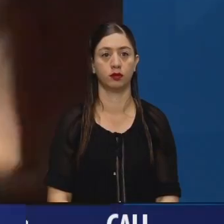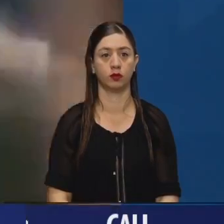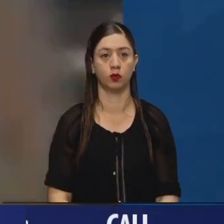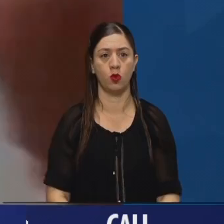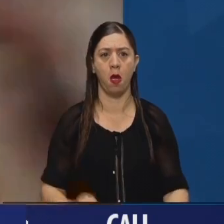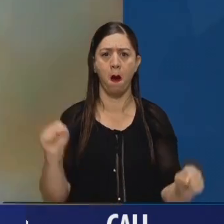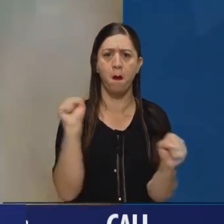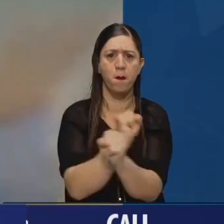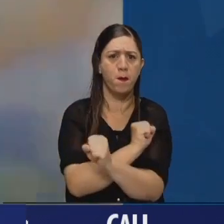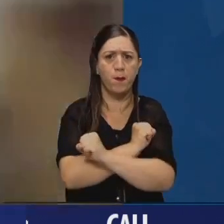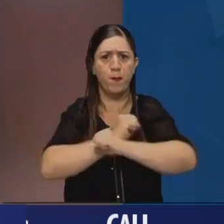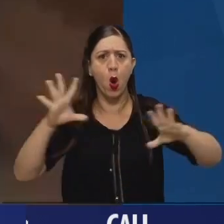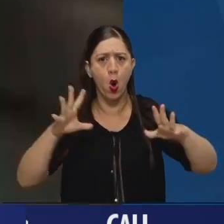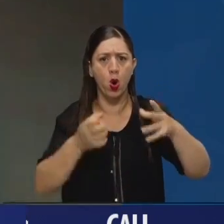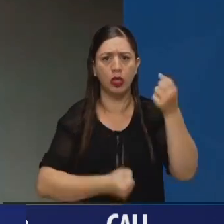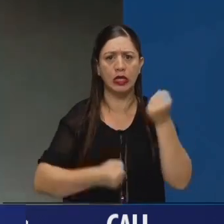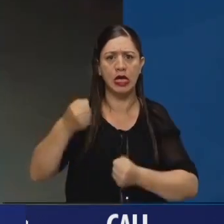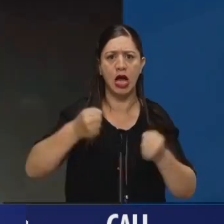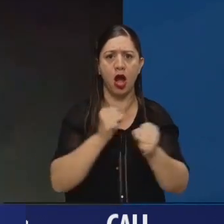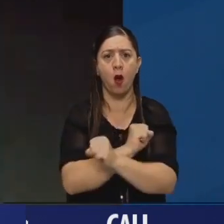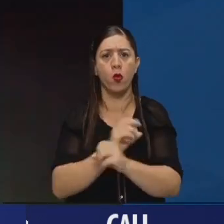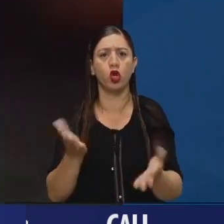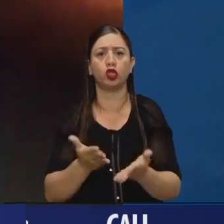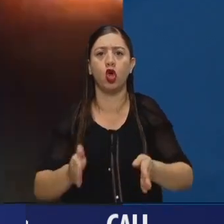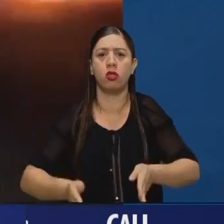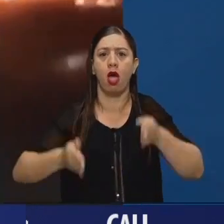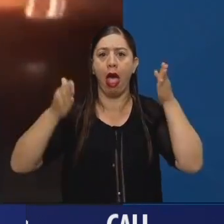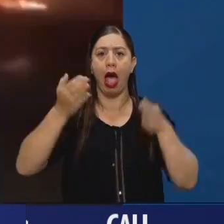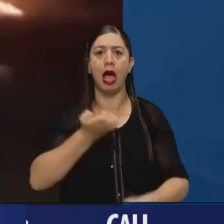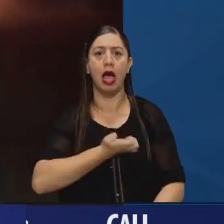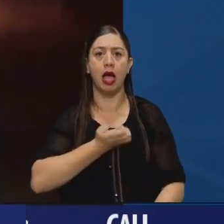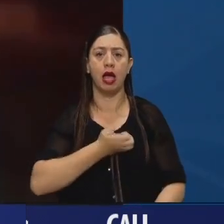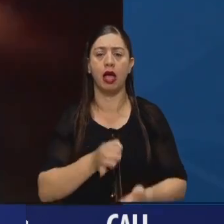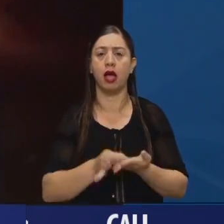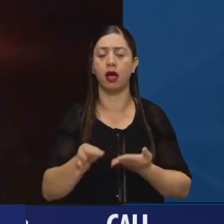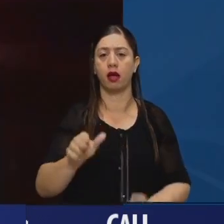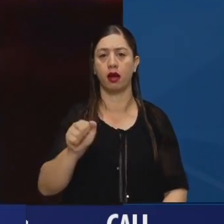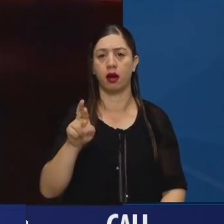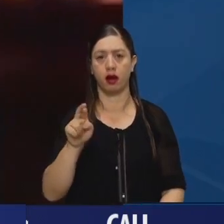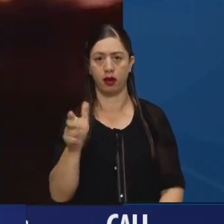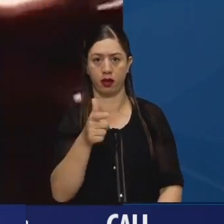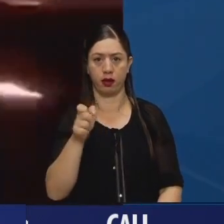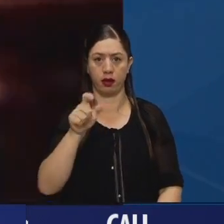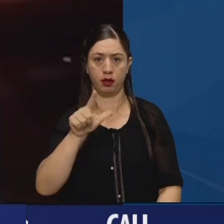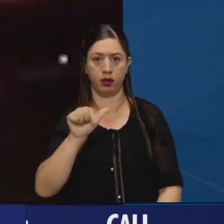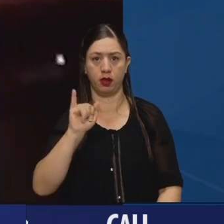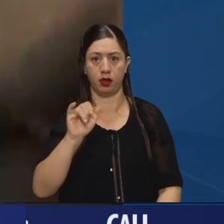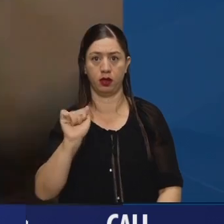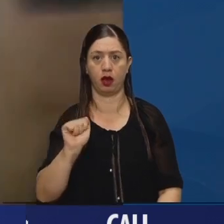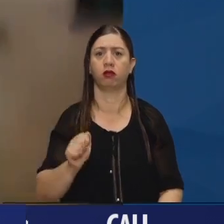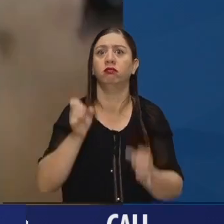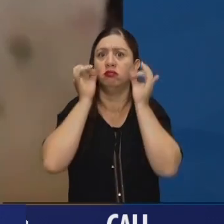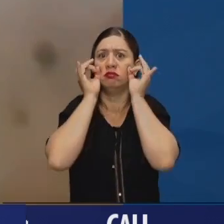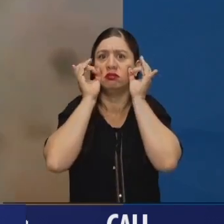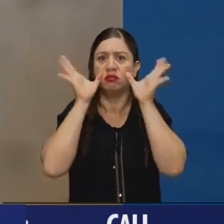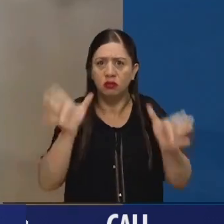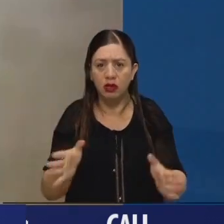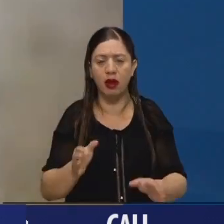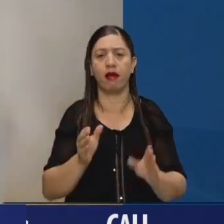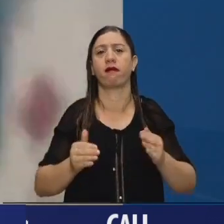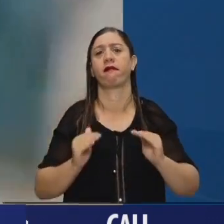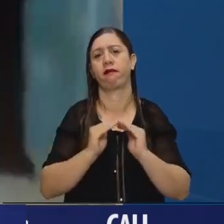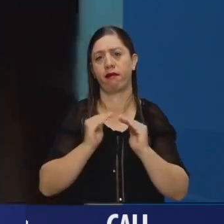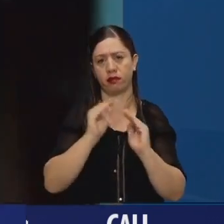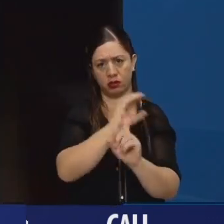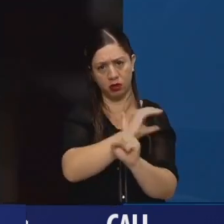Explota un carrobomba aquí en la alcaldía municipal de Argelia, Cauca. Graves daños en la alcaldía municipal, en la Casa de la Cultura